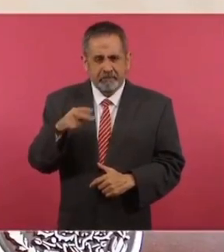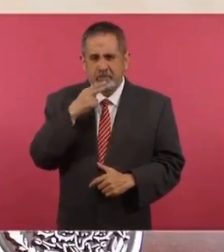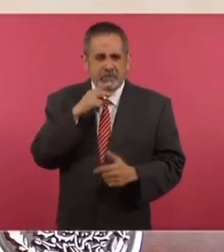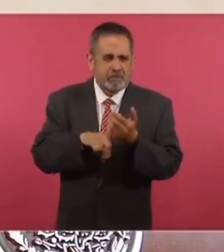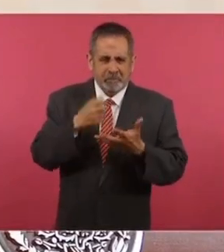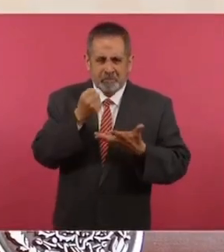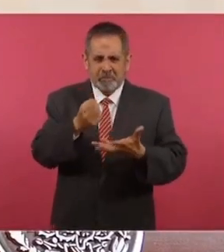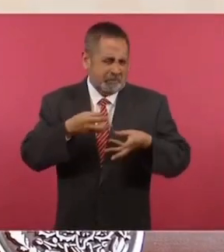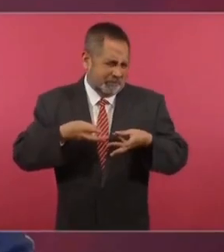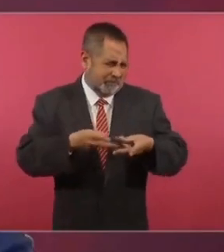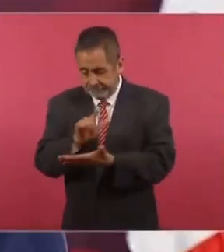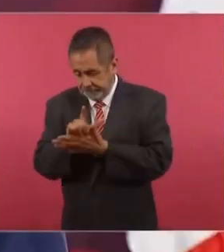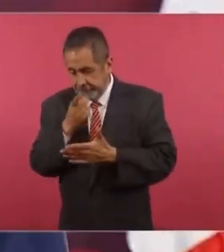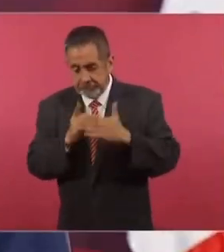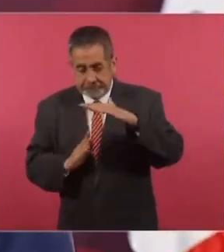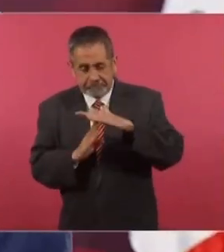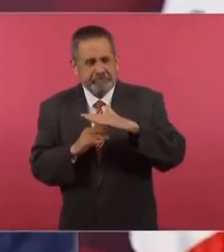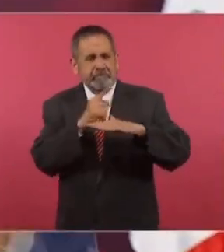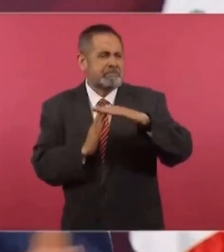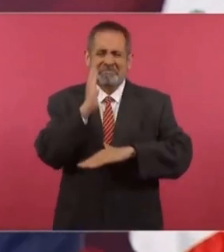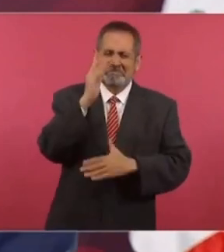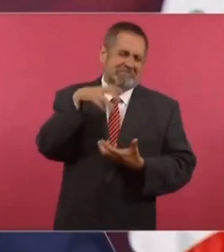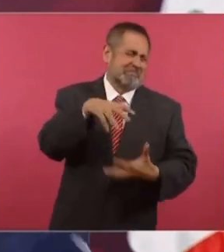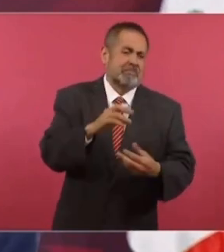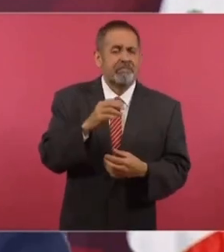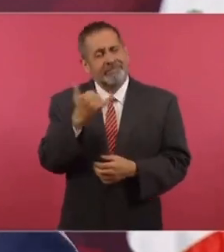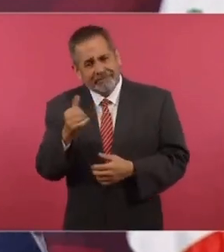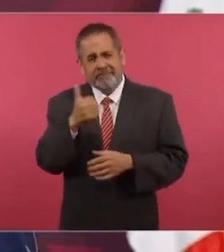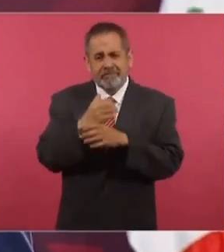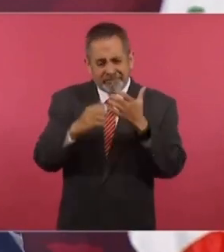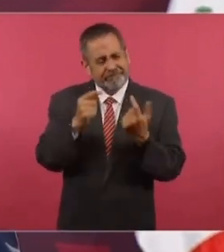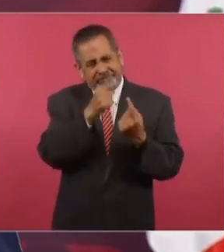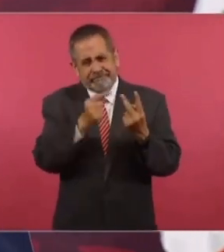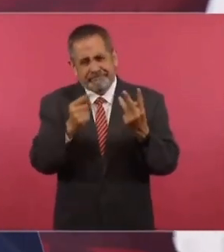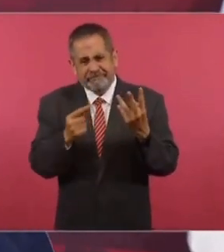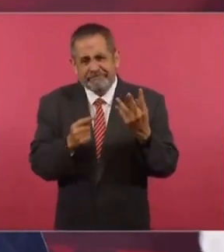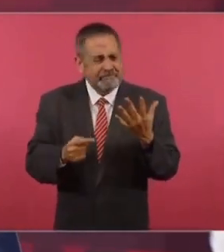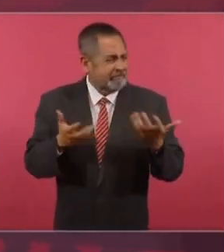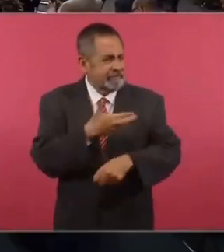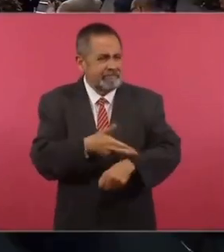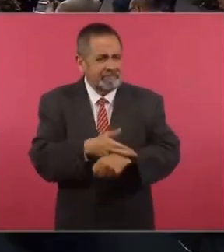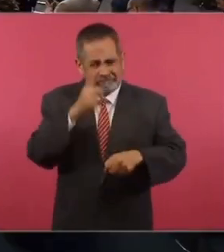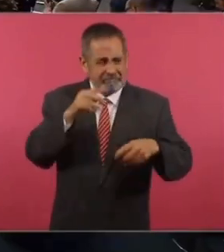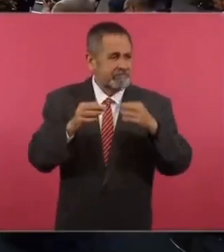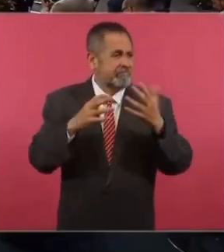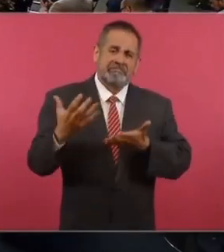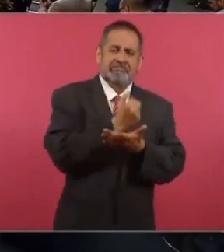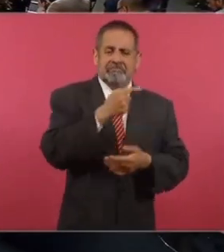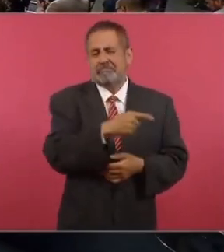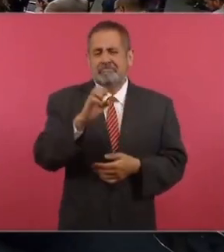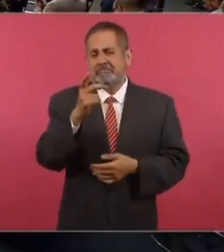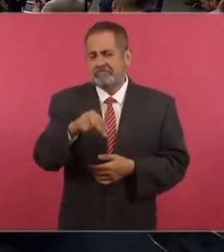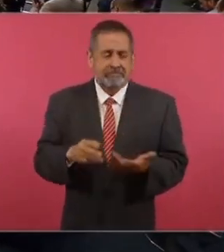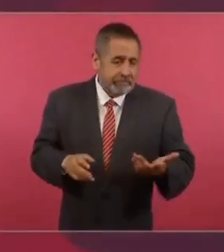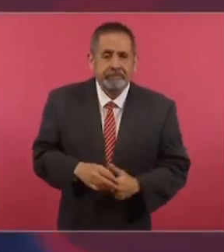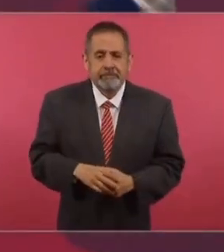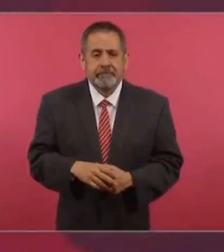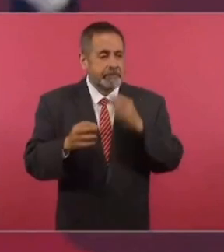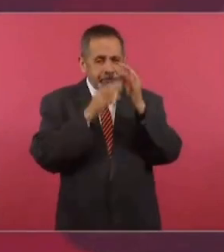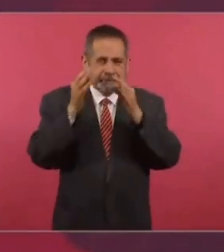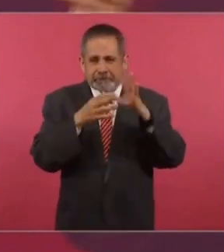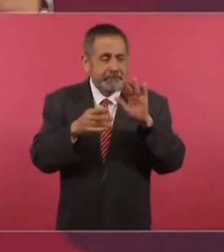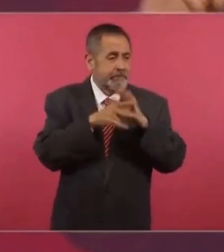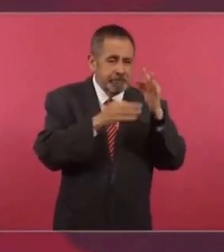utiliza muchísimo dinero, mucho, mucho. Pero no solo era el dinero, ¿no?, que recibían de todos lados, sino los